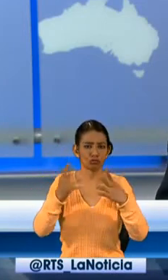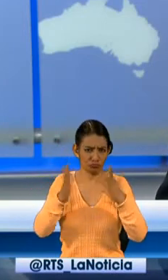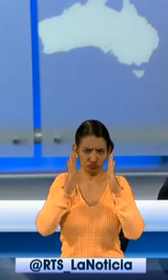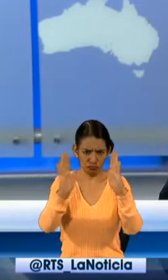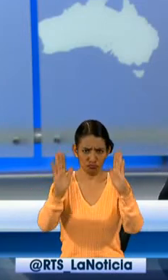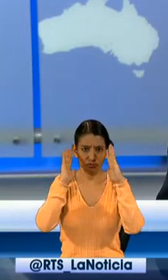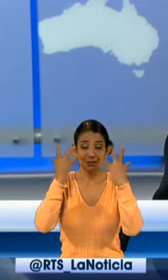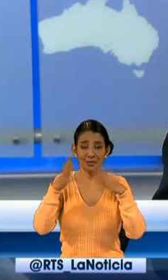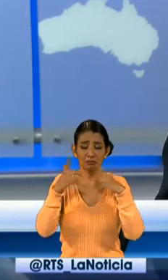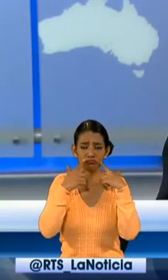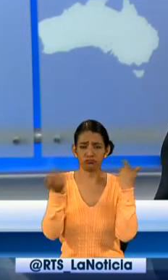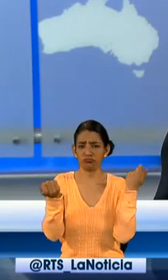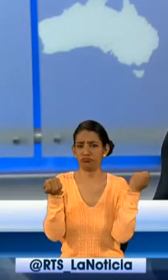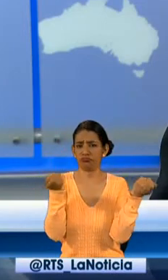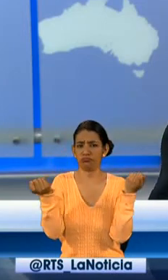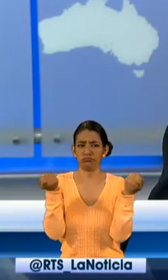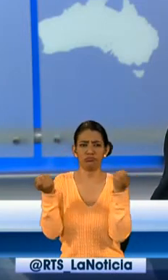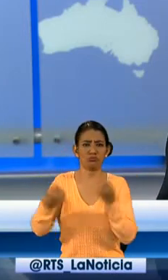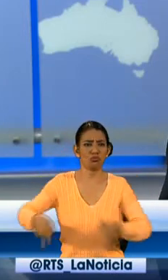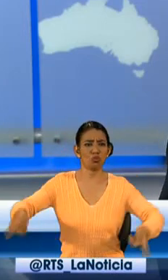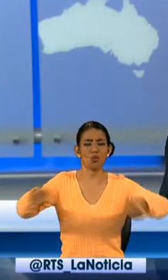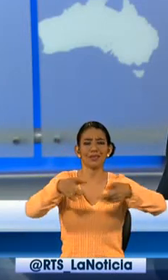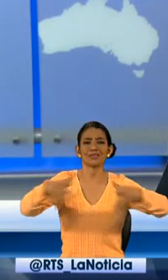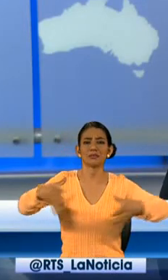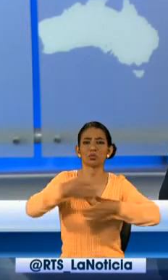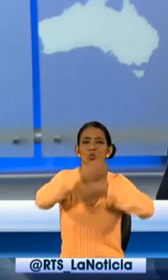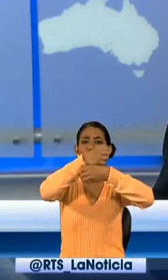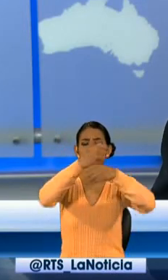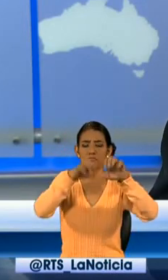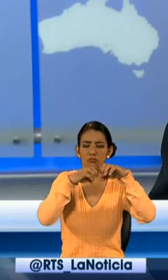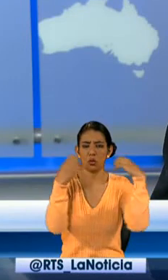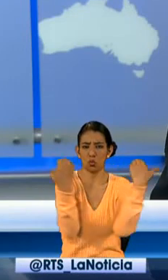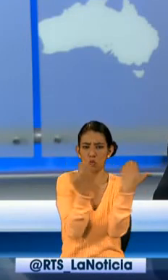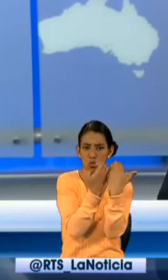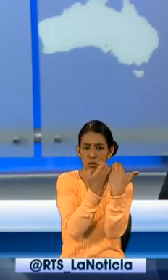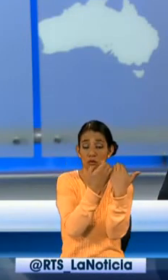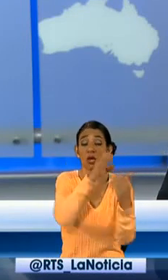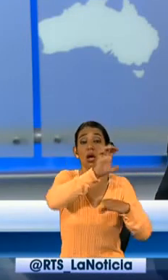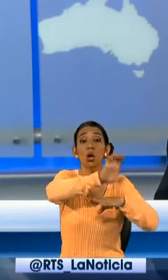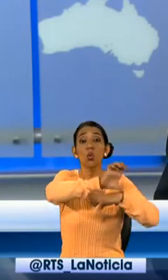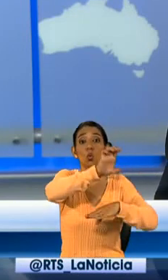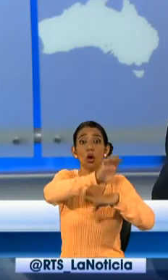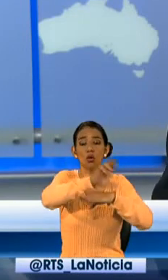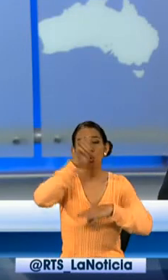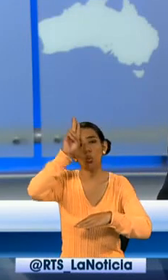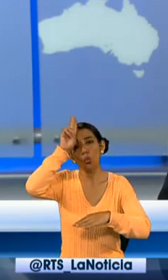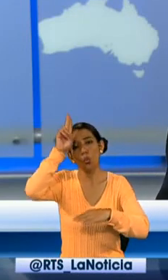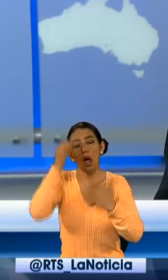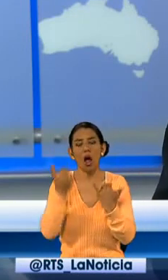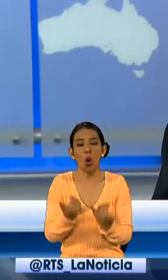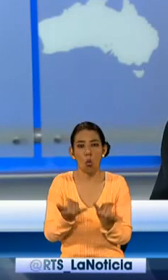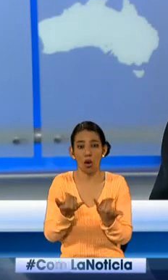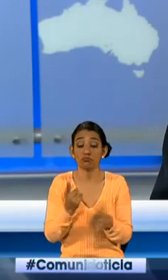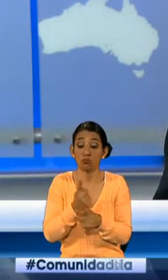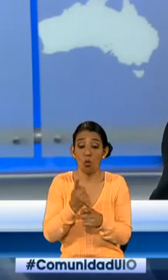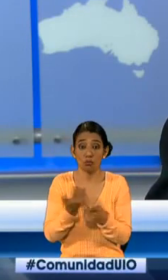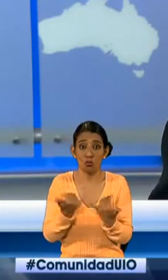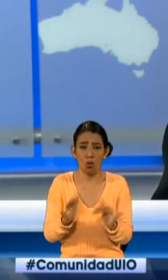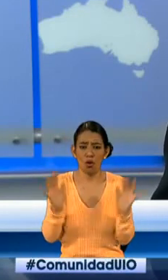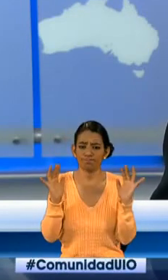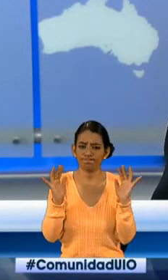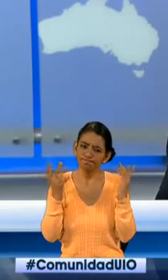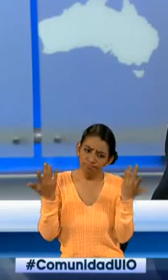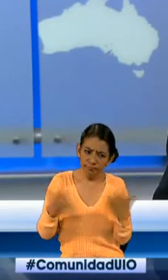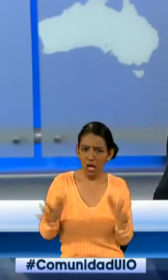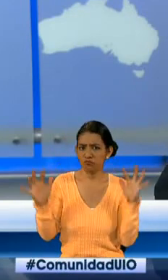el operativo que se llevará a cabo en el partido entre Ecuador y Uruguay hoy día. Para ello se destinará un contingente, escuchen